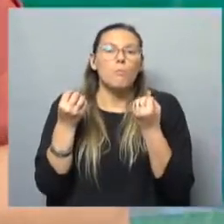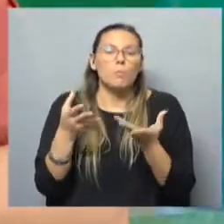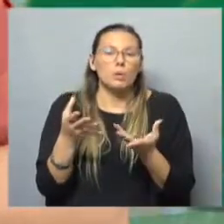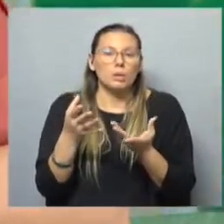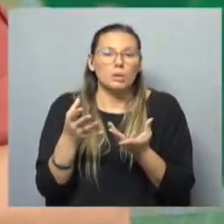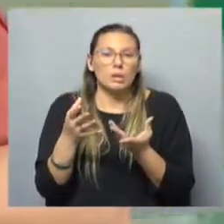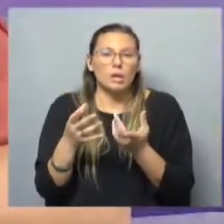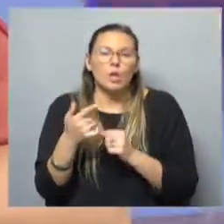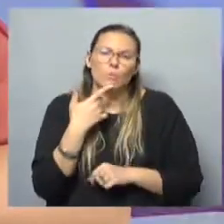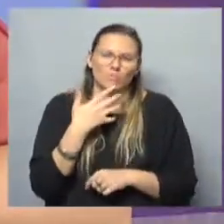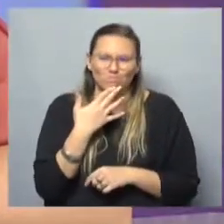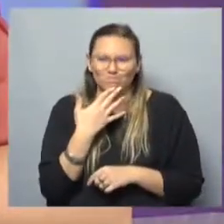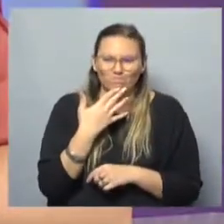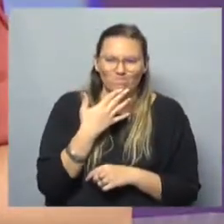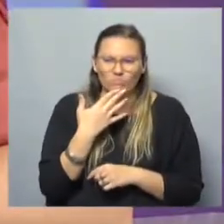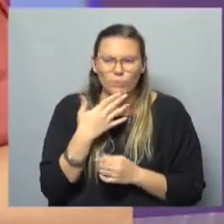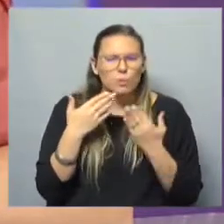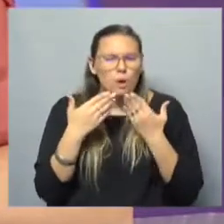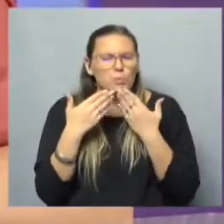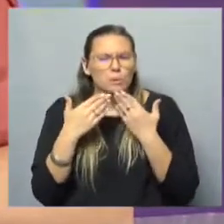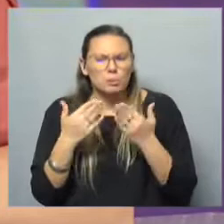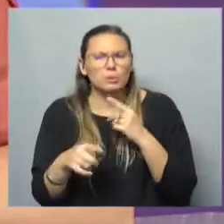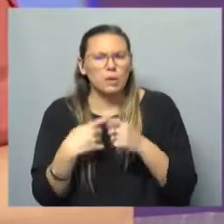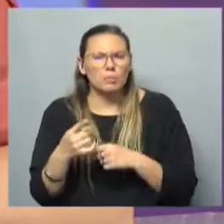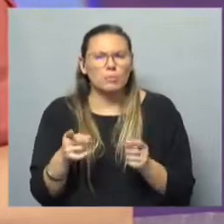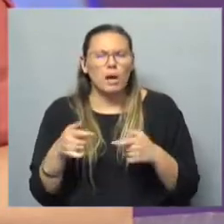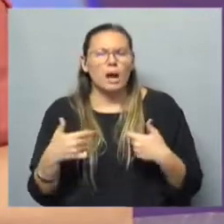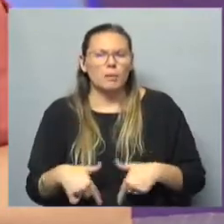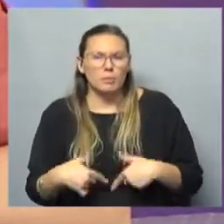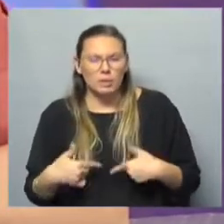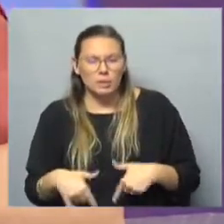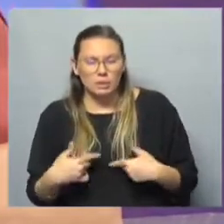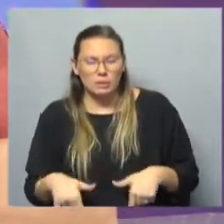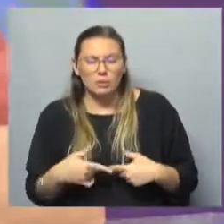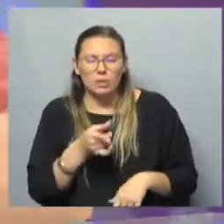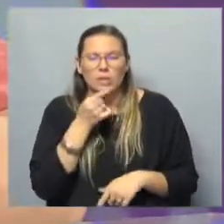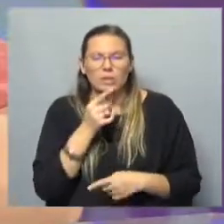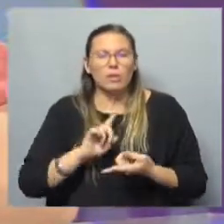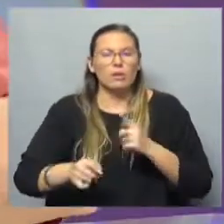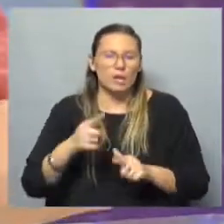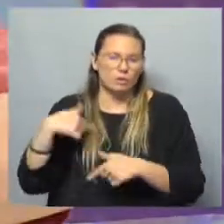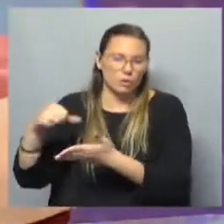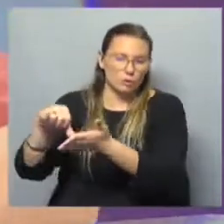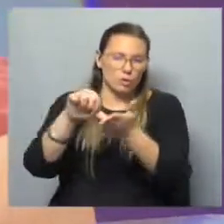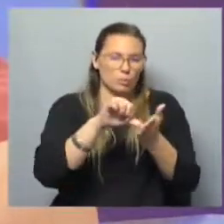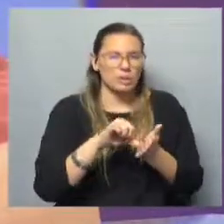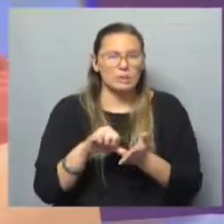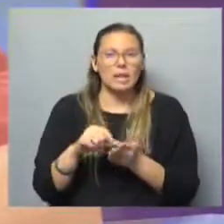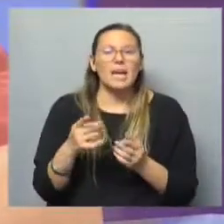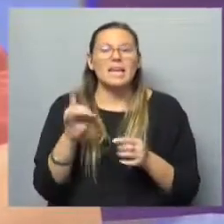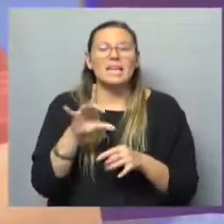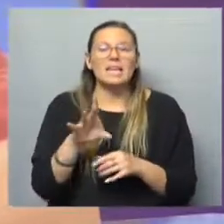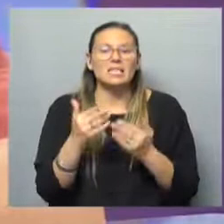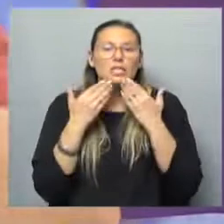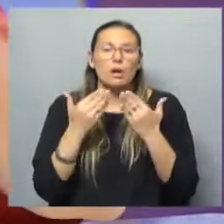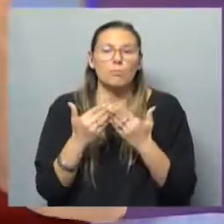a ellos muchísimas dudas luego de la interpelación a los ministros del Interior y de Relaciones Exteriores. Entonces van 15 preguntas, sobre